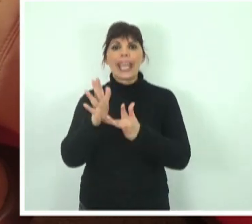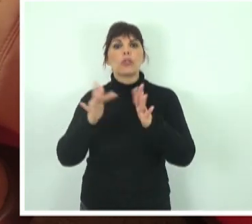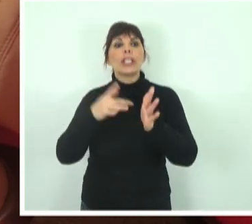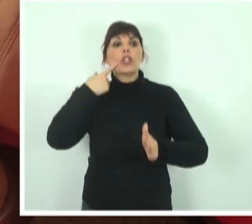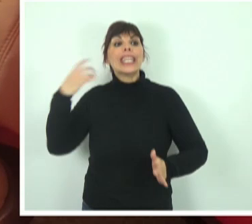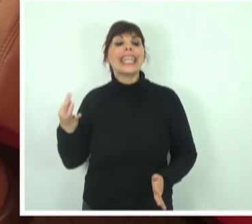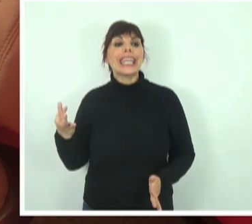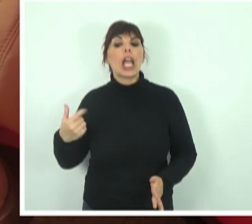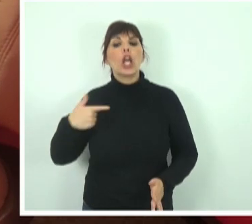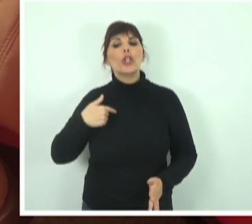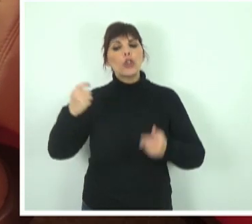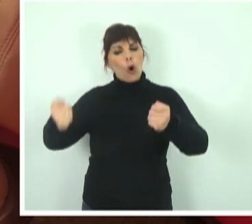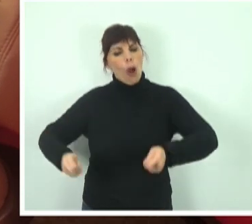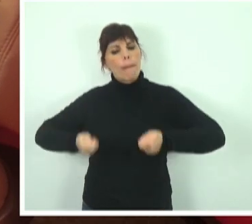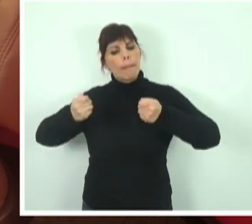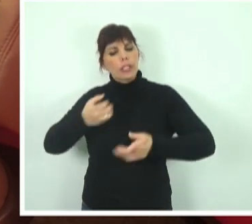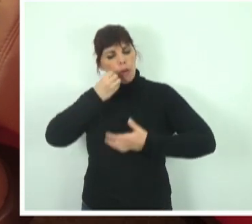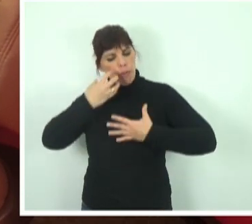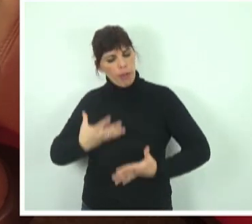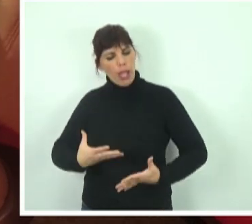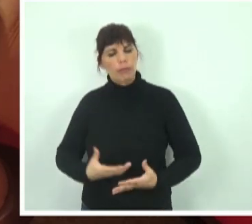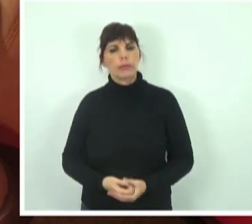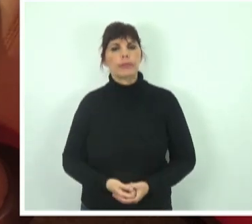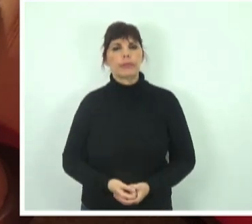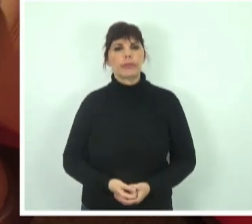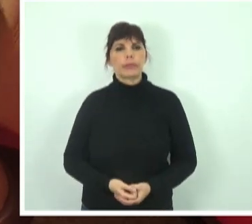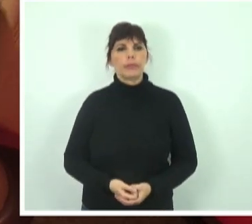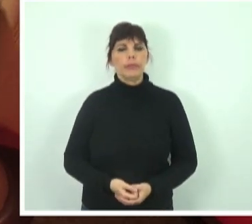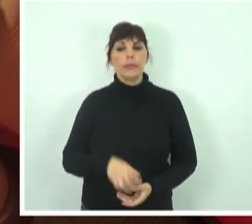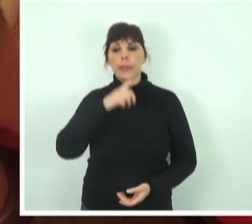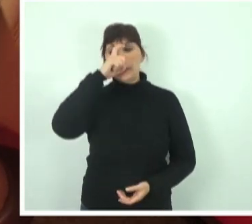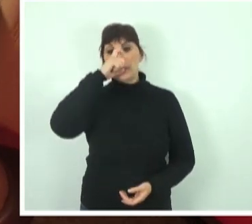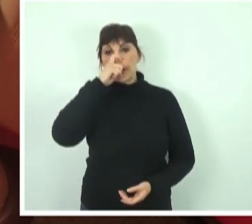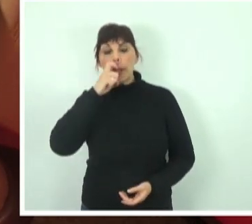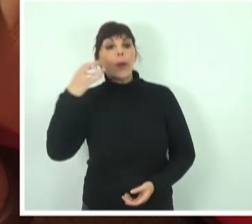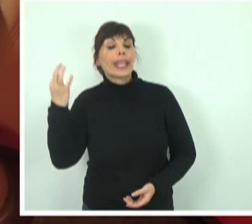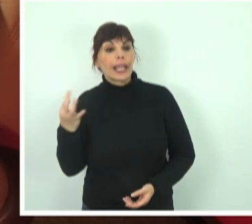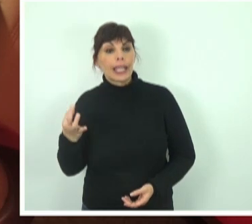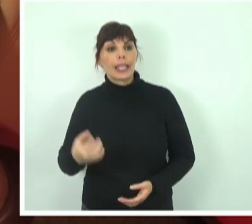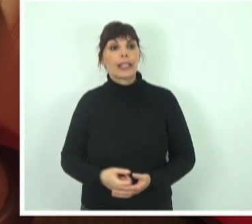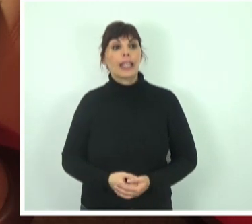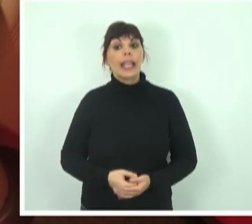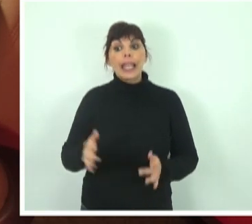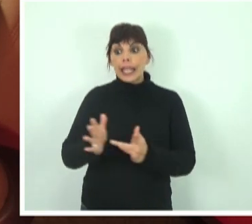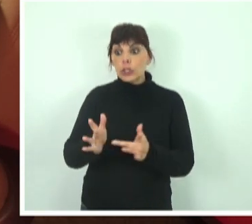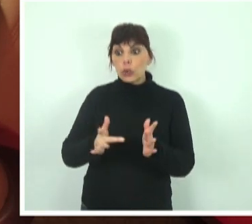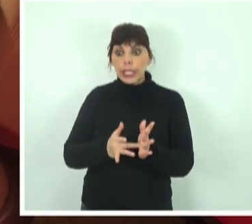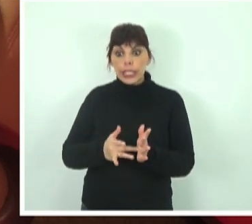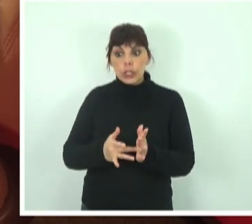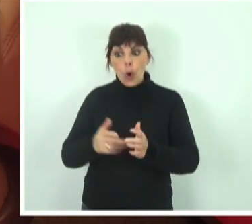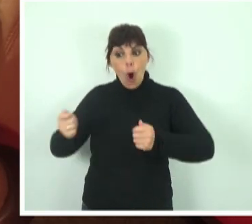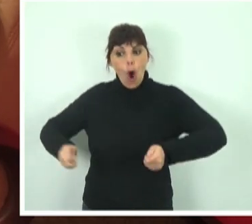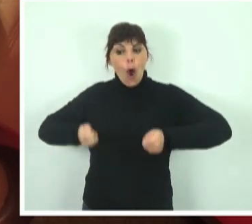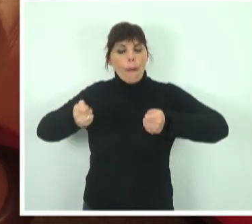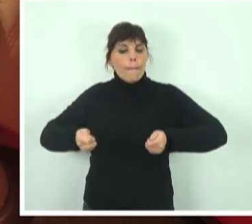pastor. El buen pastor. Y acuérdate que Jesucristo es nuestro pastor. Y que